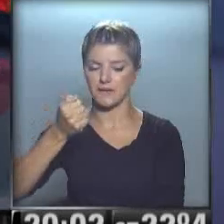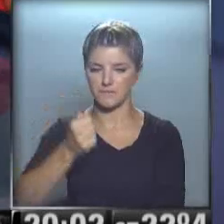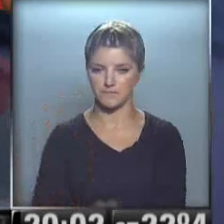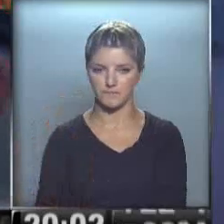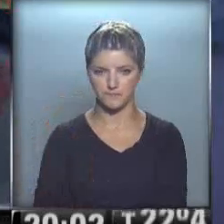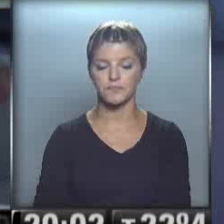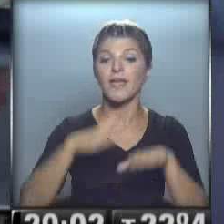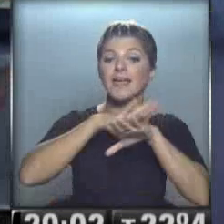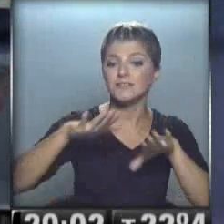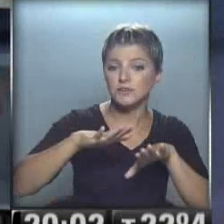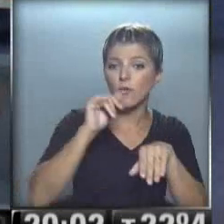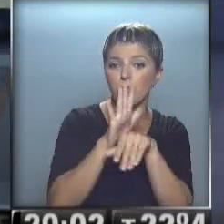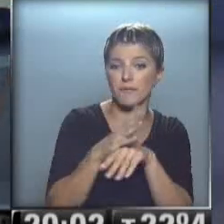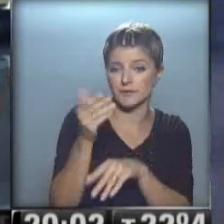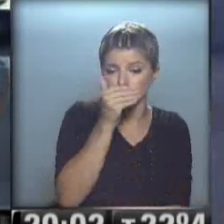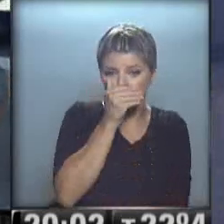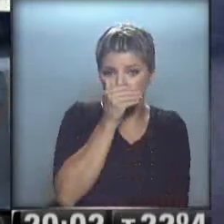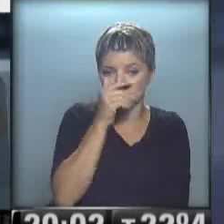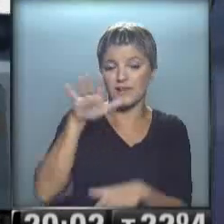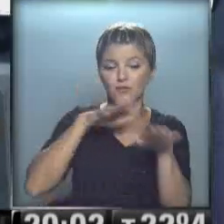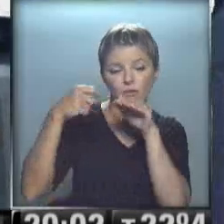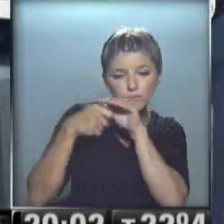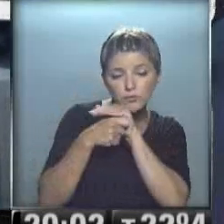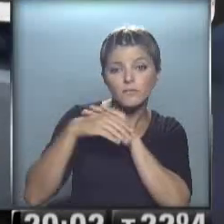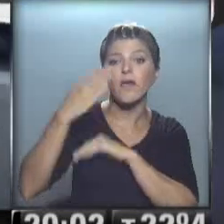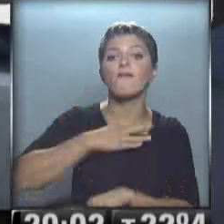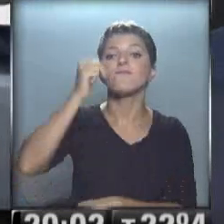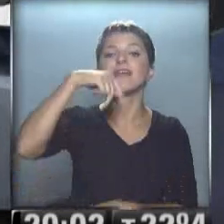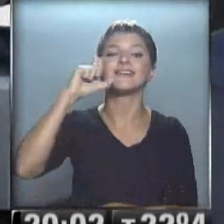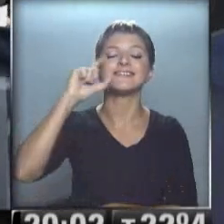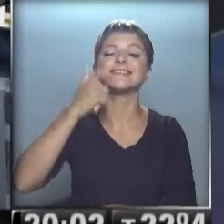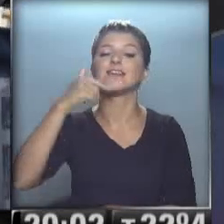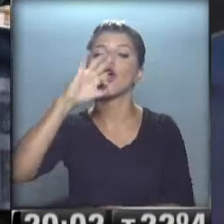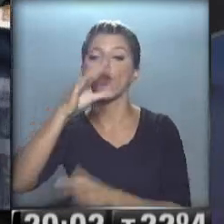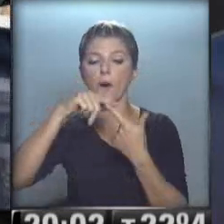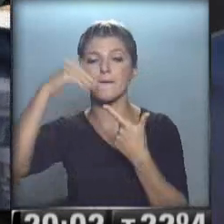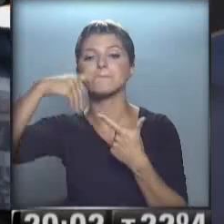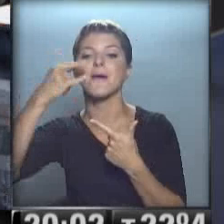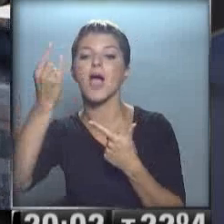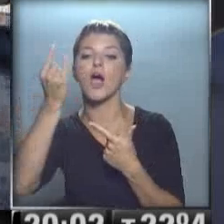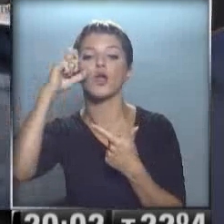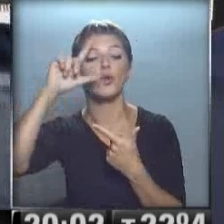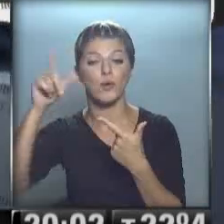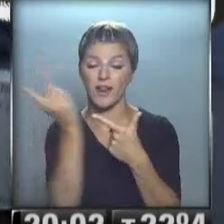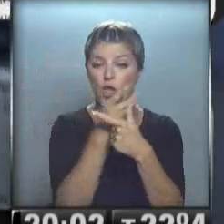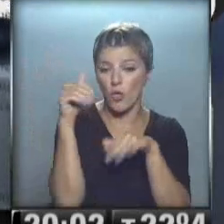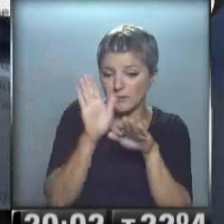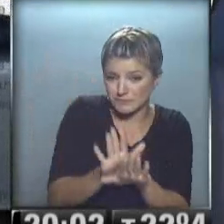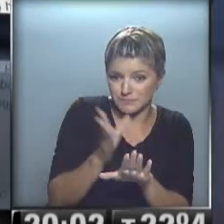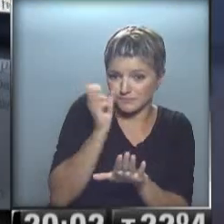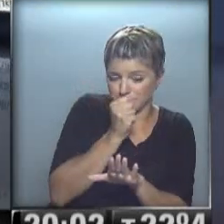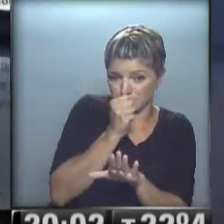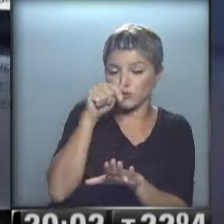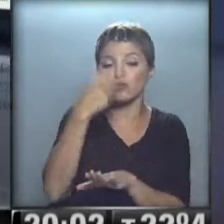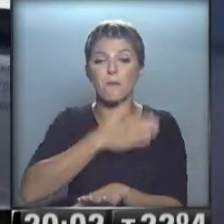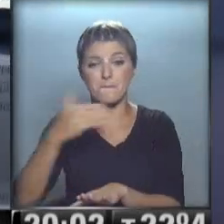Niños rehenes del narcotráfico. Francisco y Manuel fueron liberados tras permanecer cautivos en manos de narcos en Bolivia. La mamá